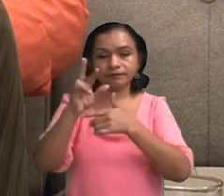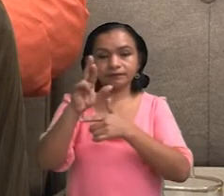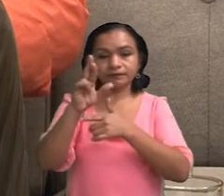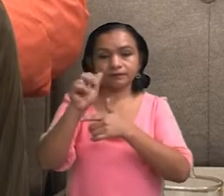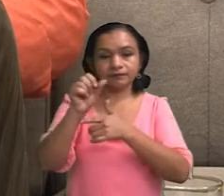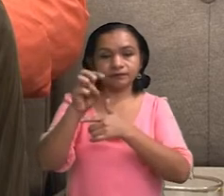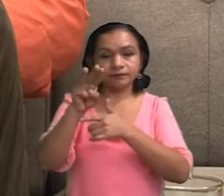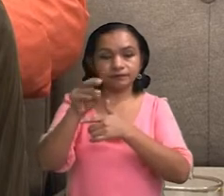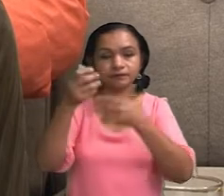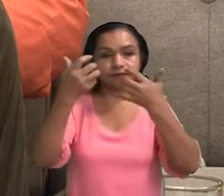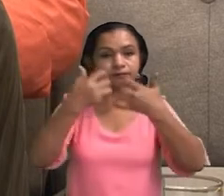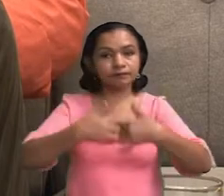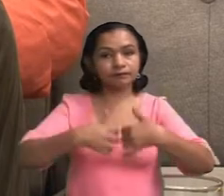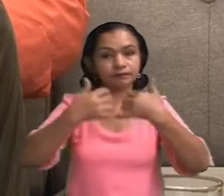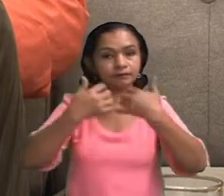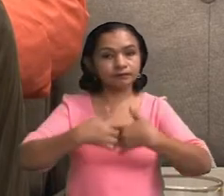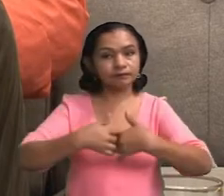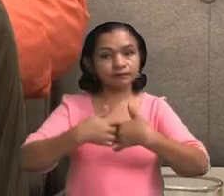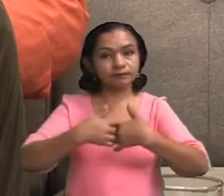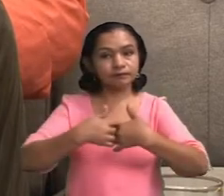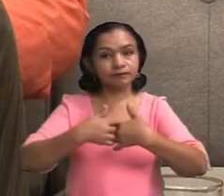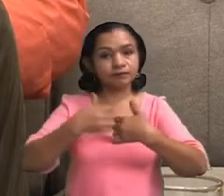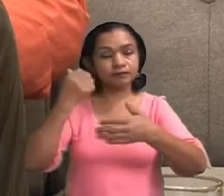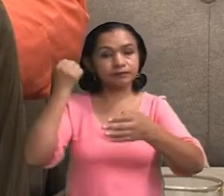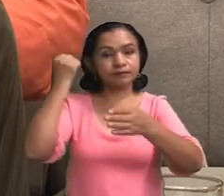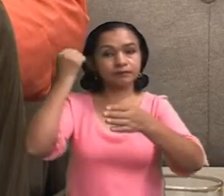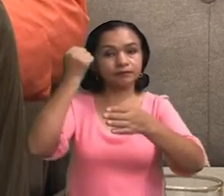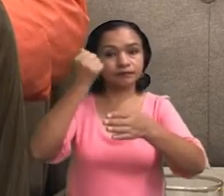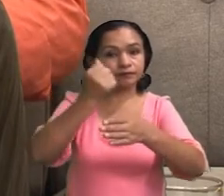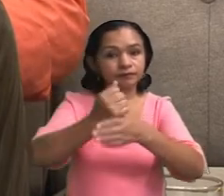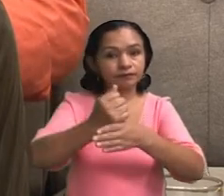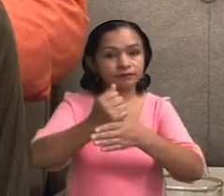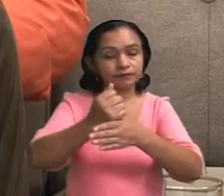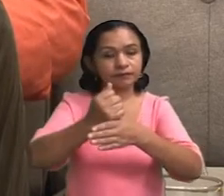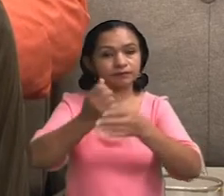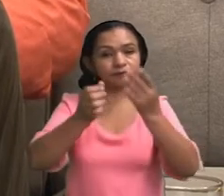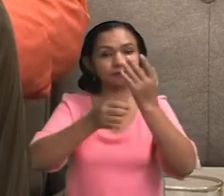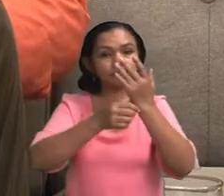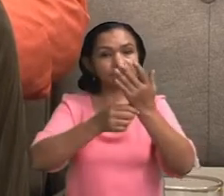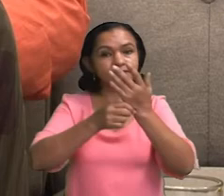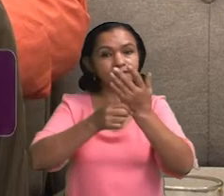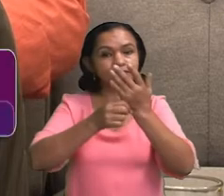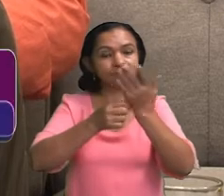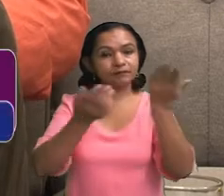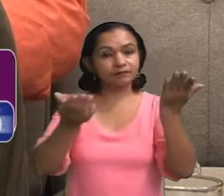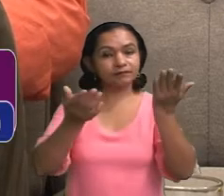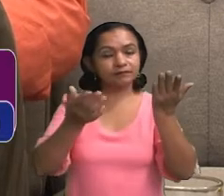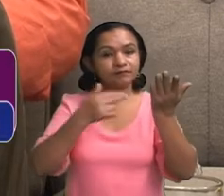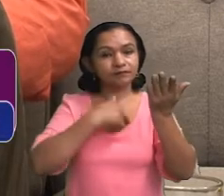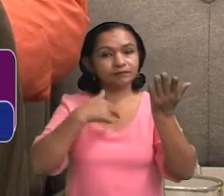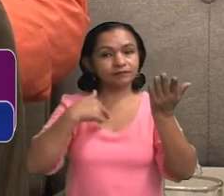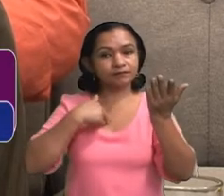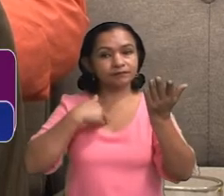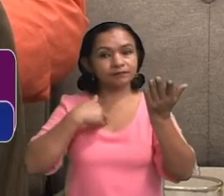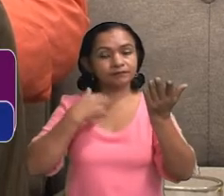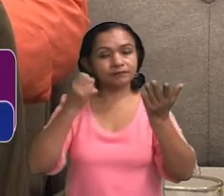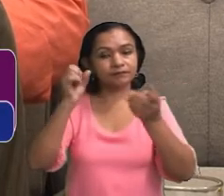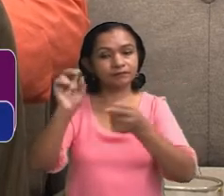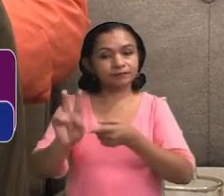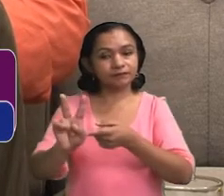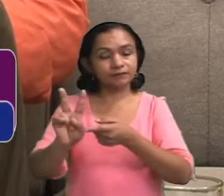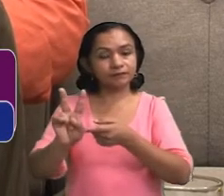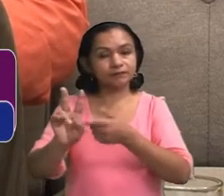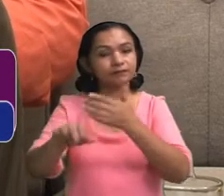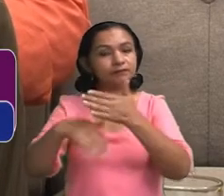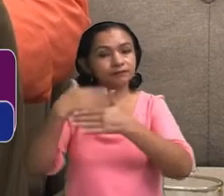planta industrial para la matanza y procesamiento de carne, aunque la parte de procesamiento es una segunda fase que